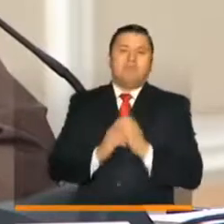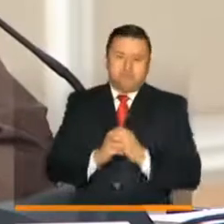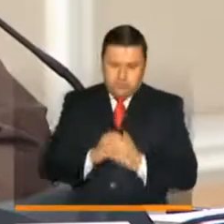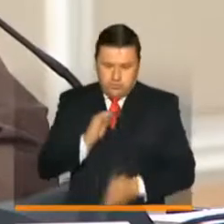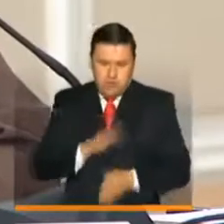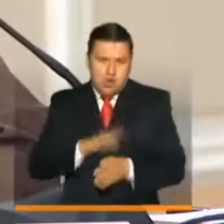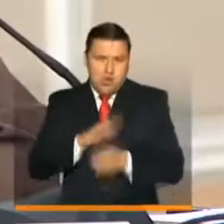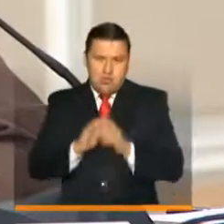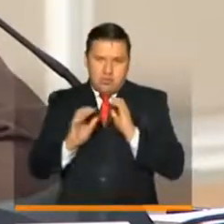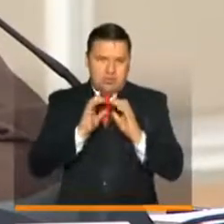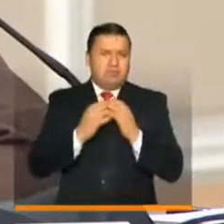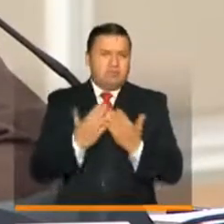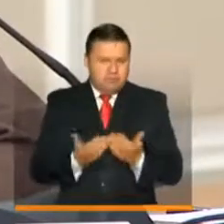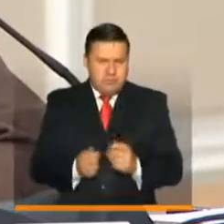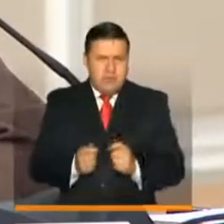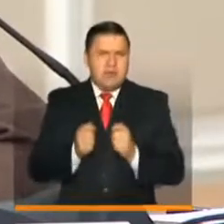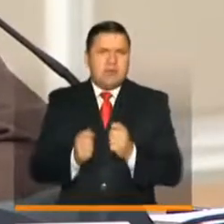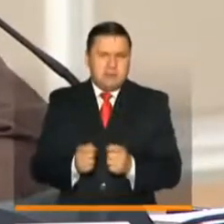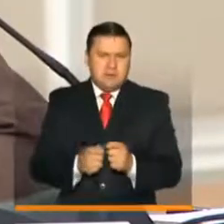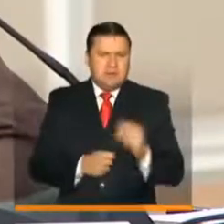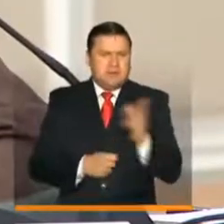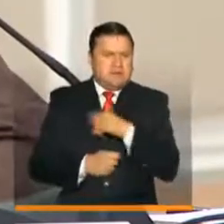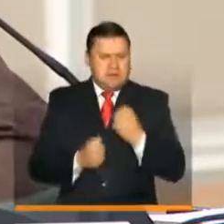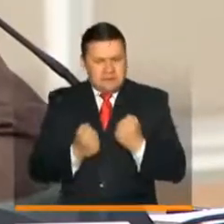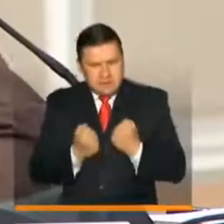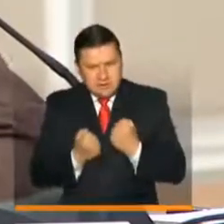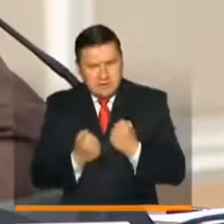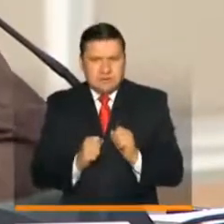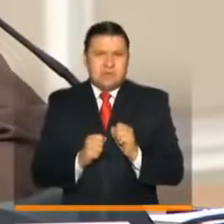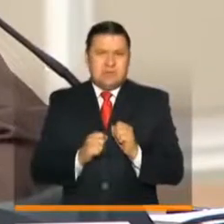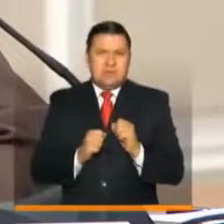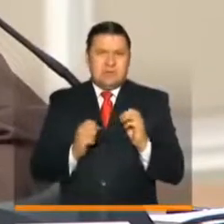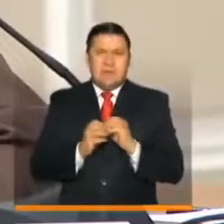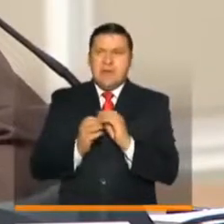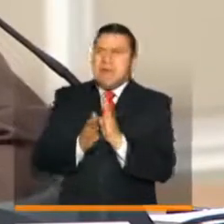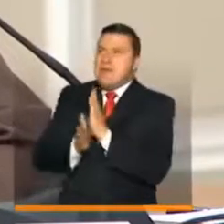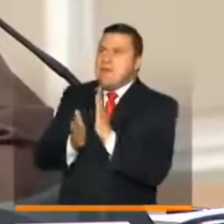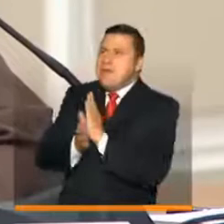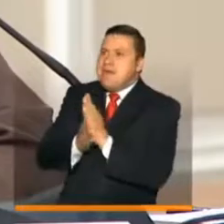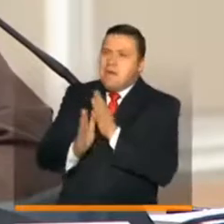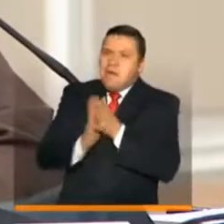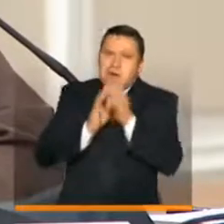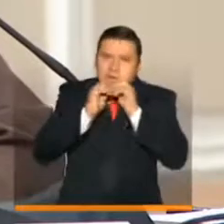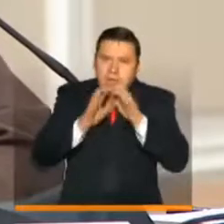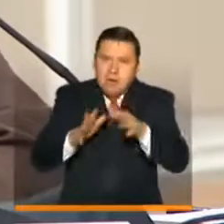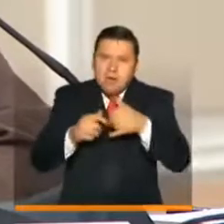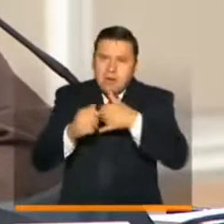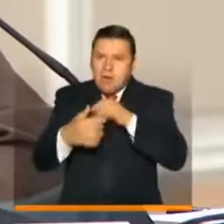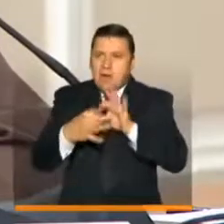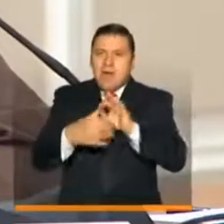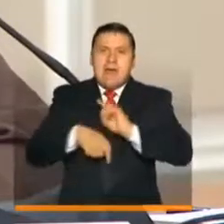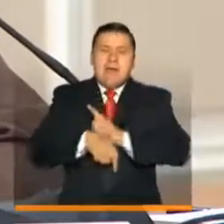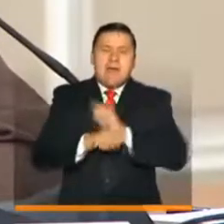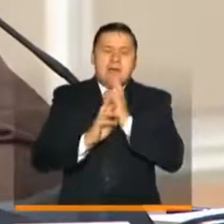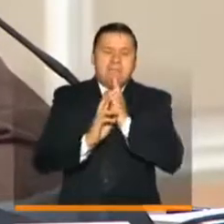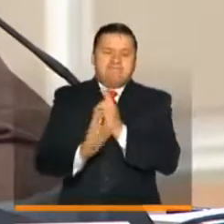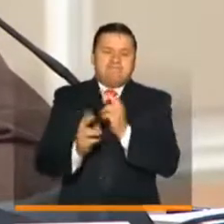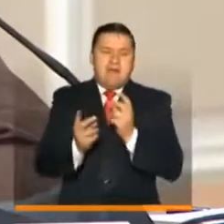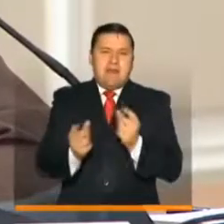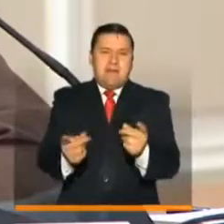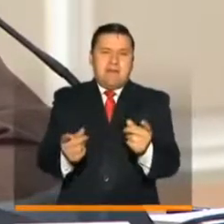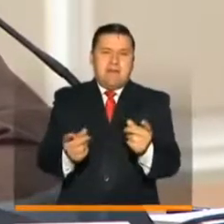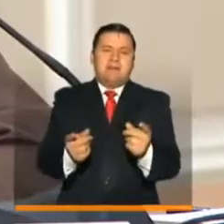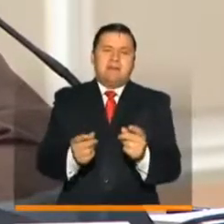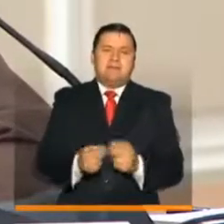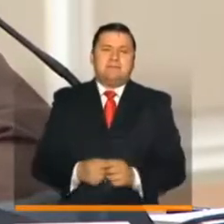sigan su función de darle todo el esfuerzo para poder tener la información de manera rápida y sobre todo de